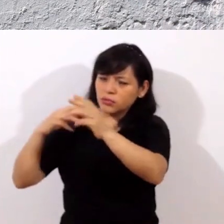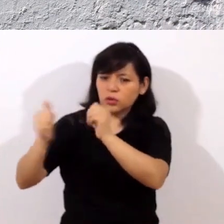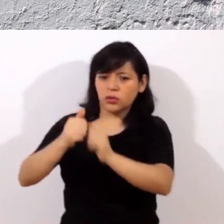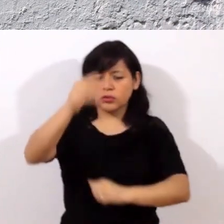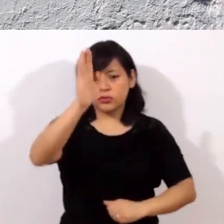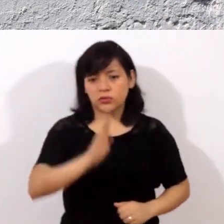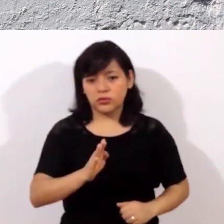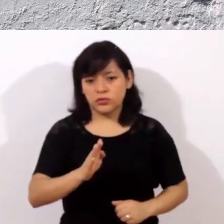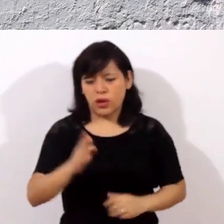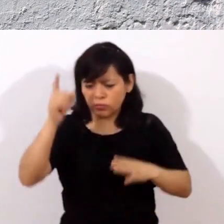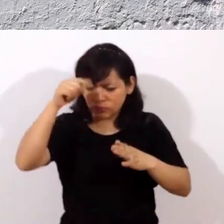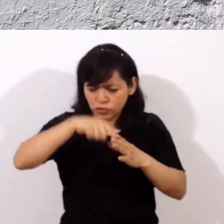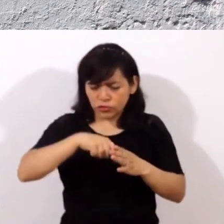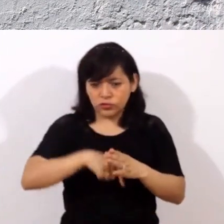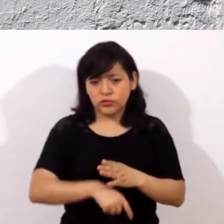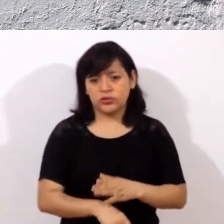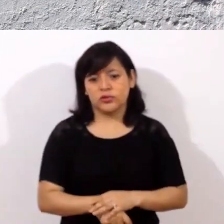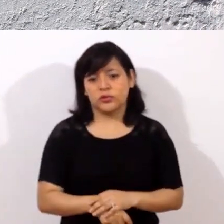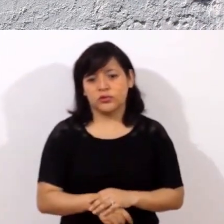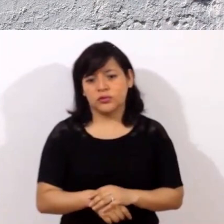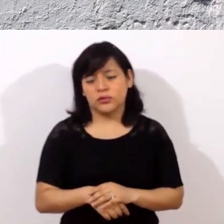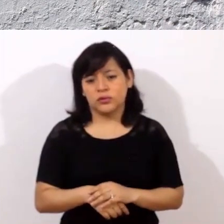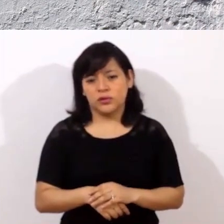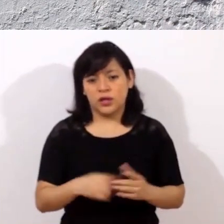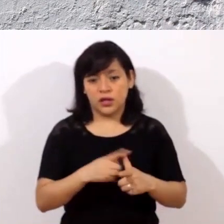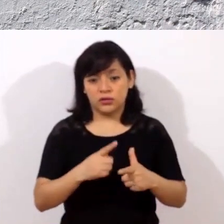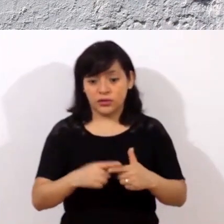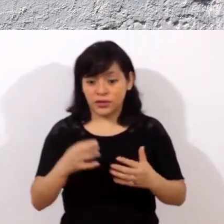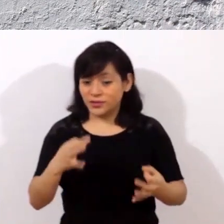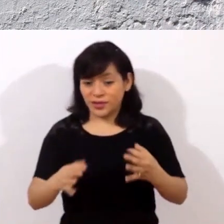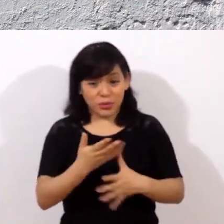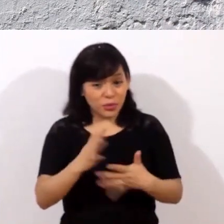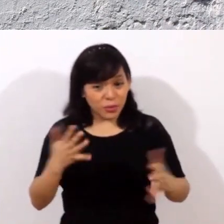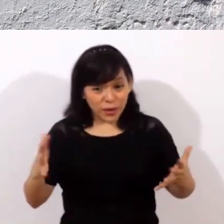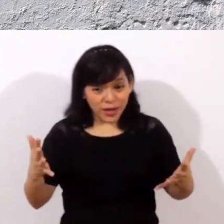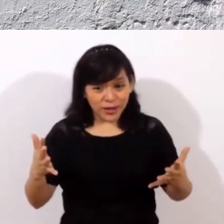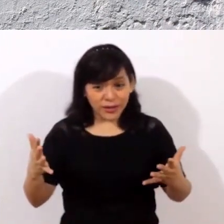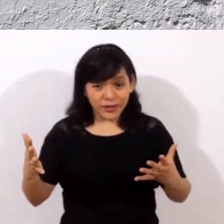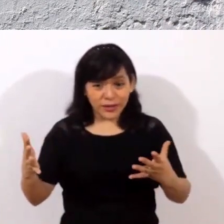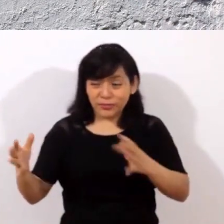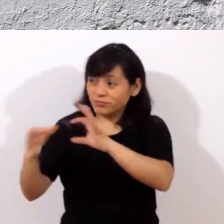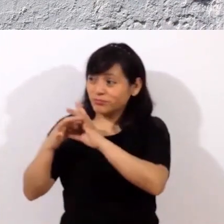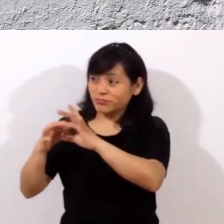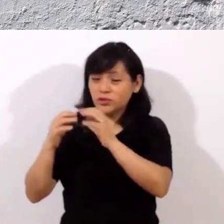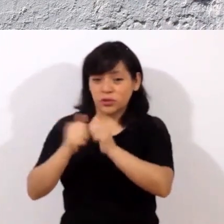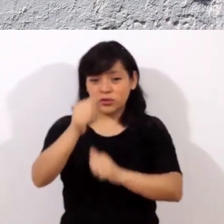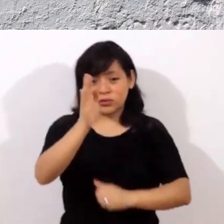eso, tal vez estamos corriendo el riesgo de volvernos solamente religiosos.